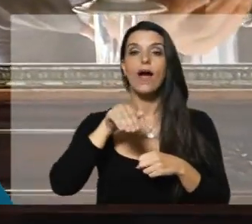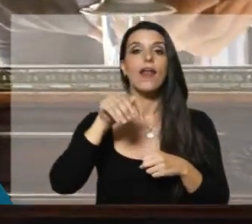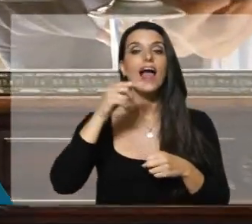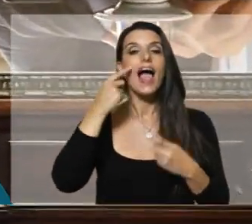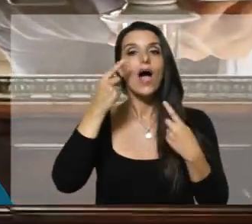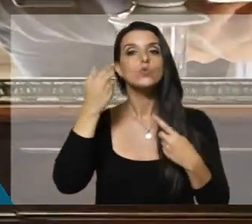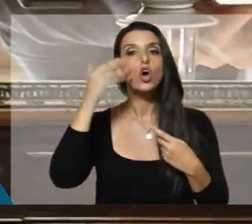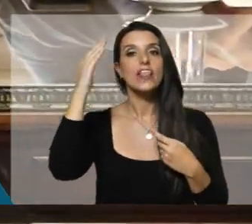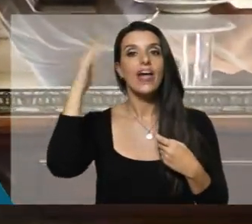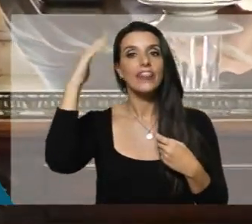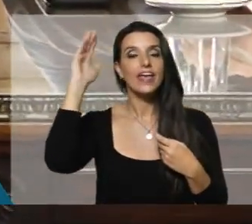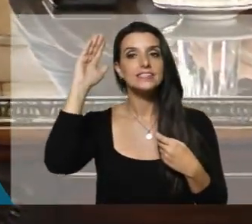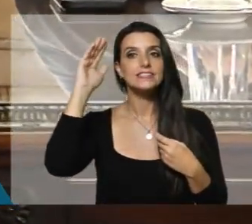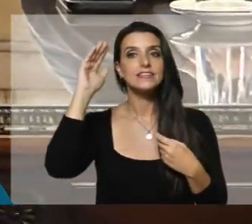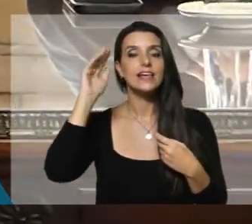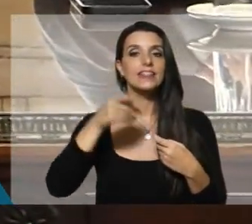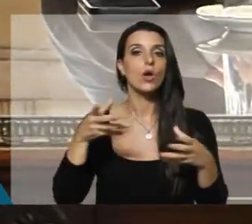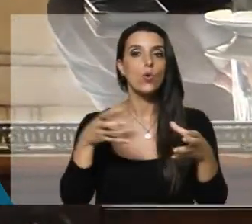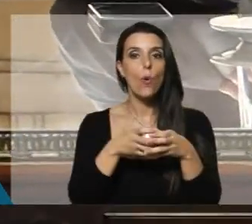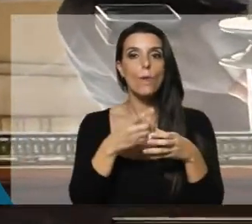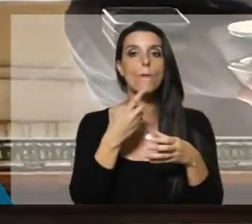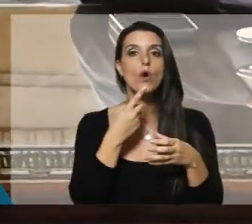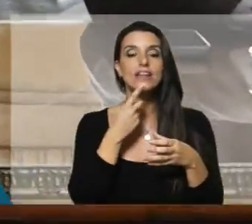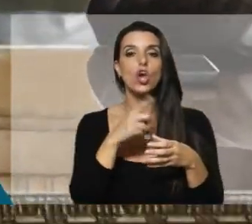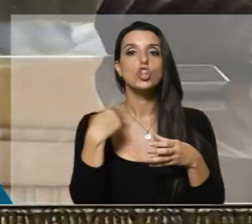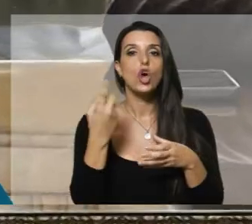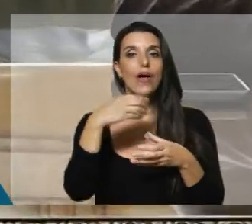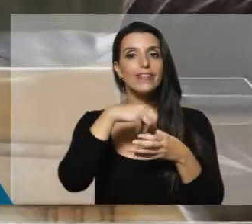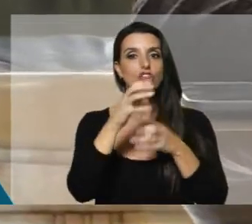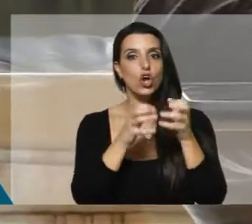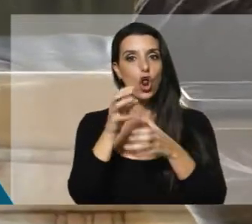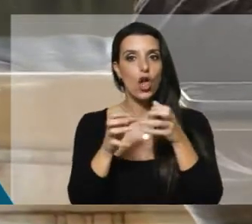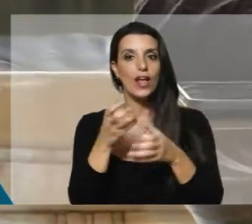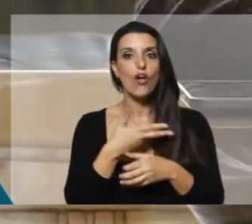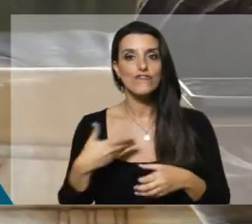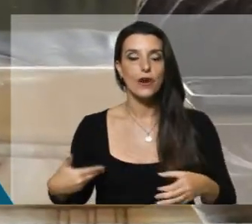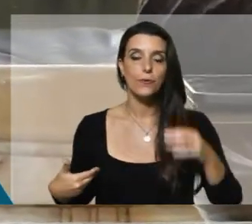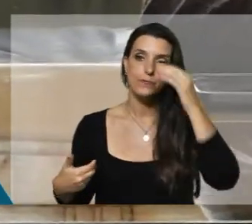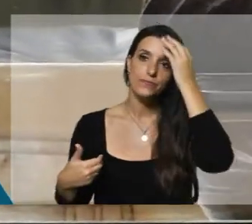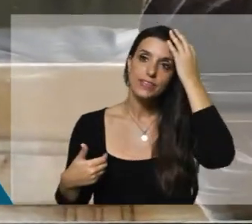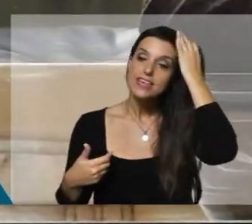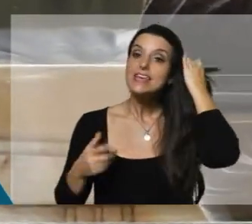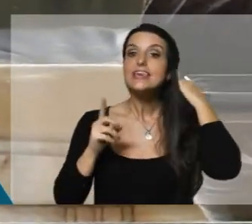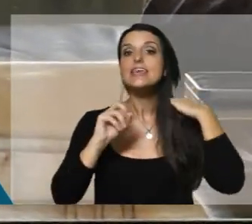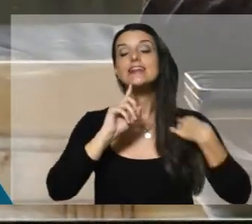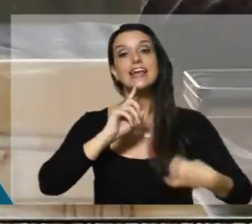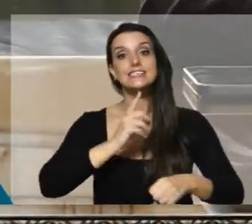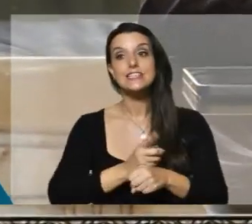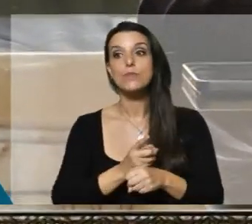las autoridades de los partidos que integramos la coalición de gobierno, y hemos